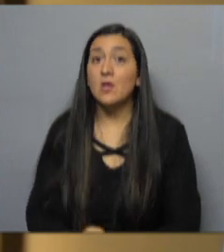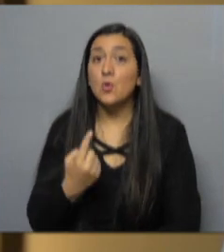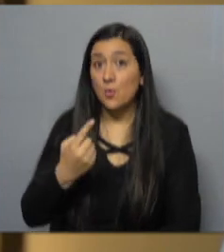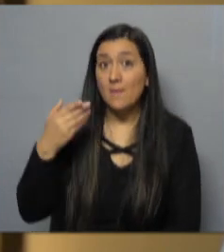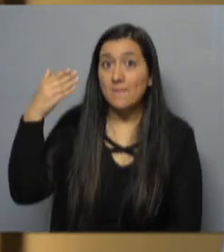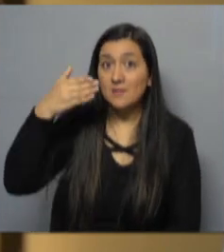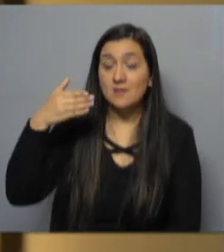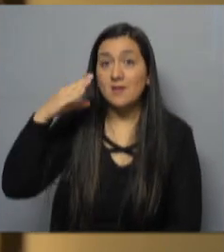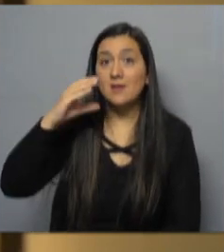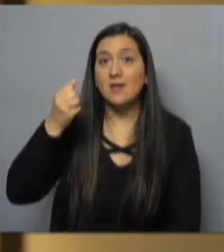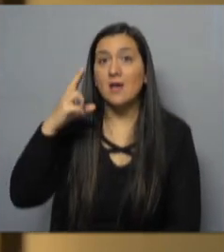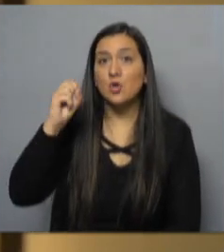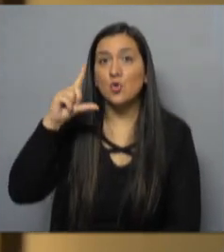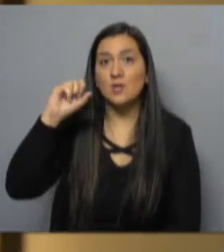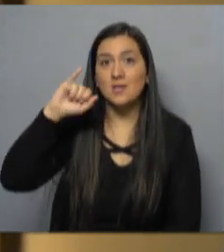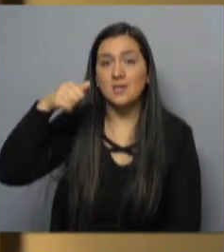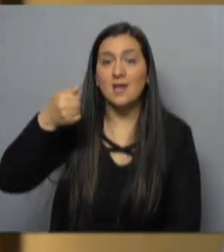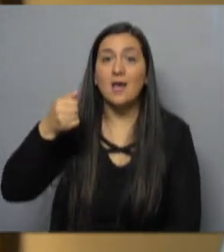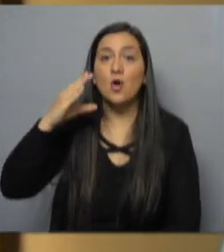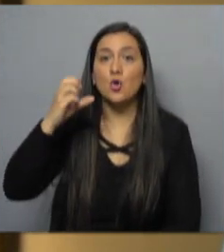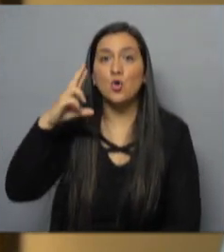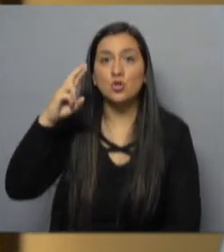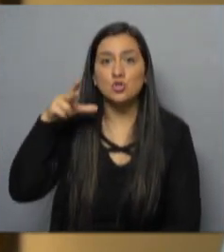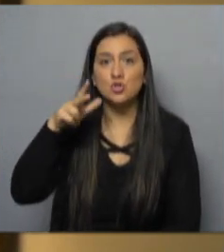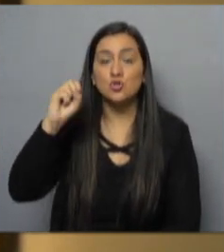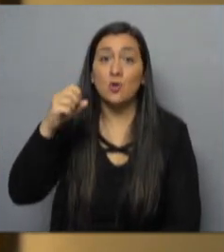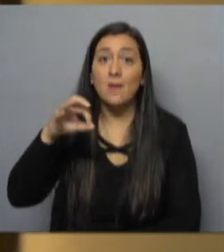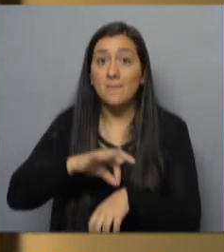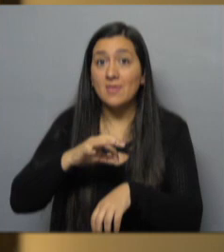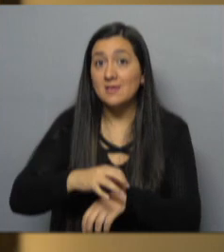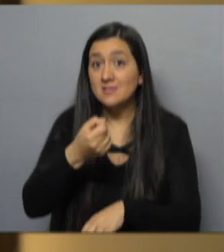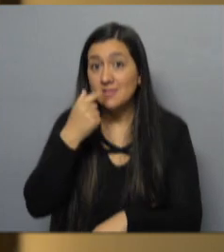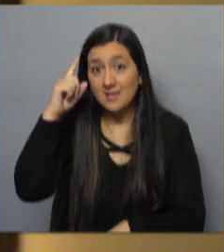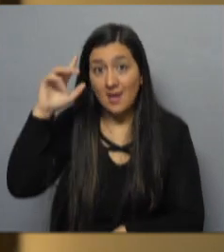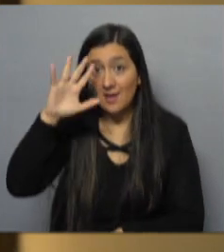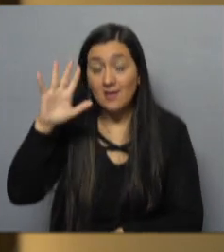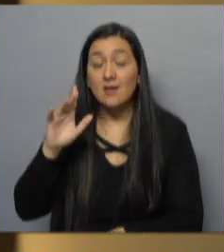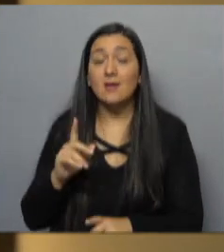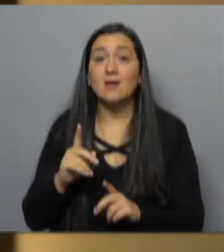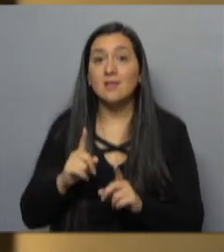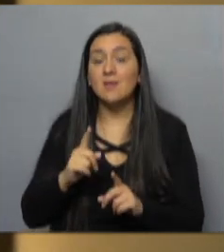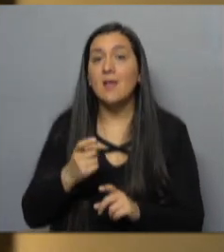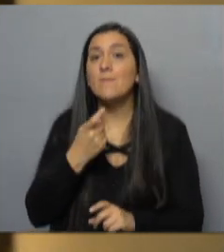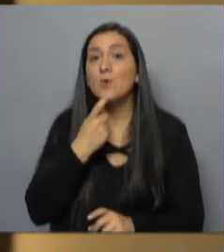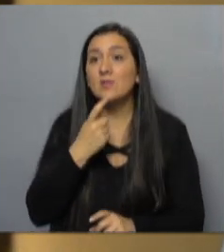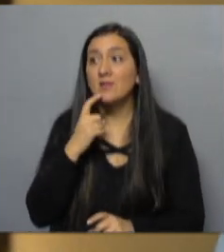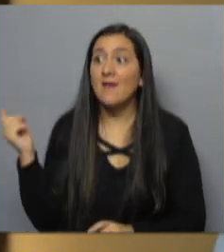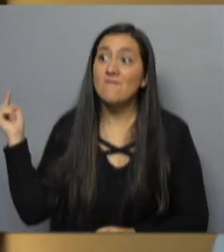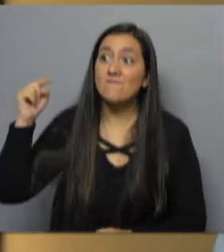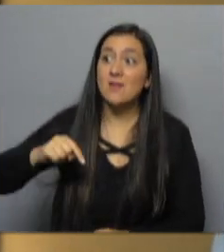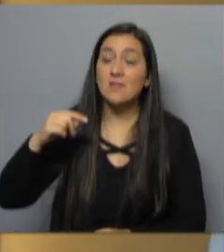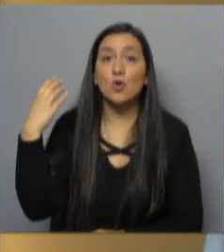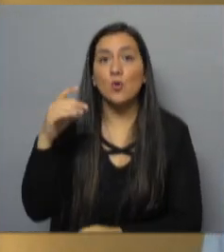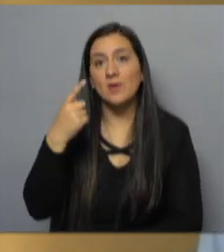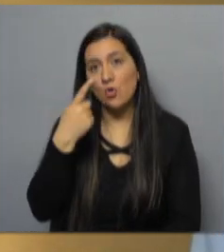participantes es Carolina Corcho. Ella es psiquiatra, médica psiquiatra y además politóloga, y como tú bien decías, viene desde Colombia, o sea que conoce muy